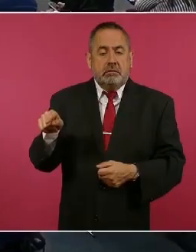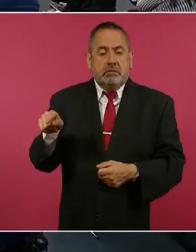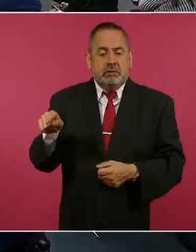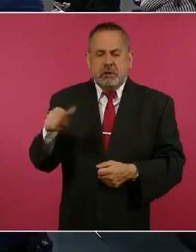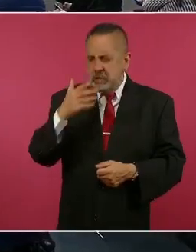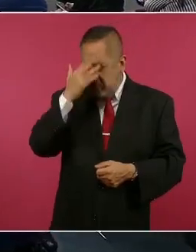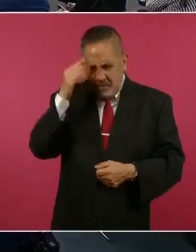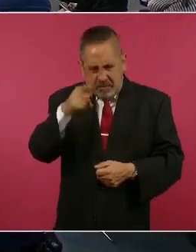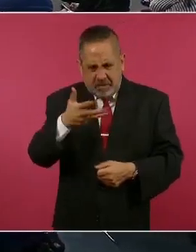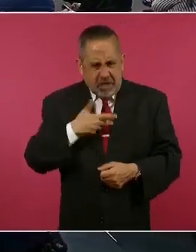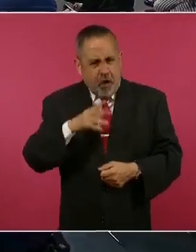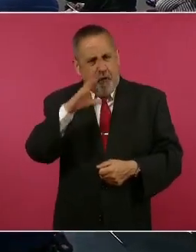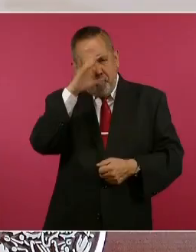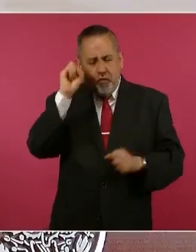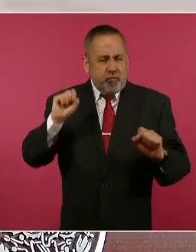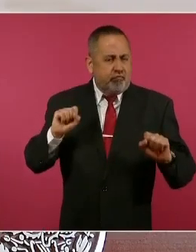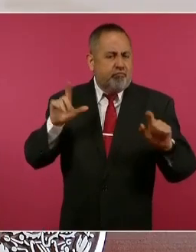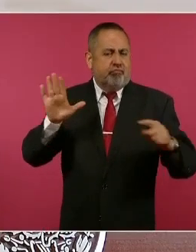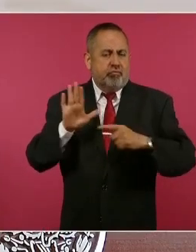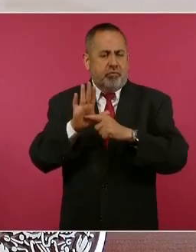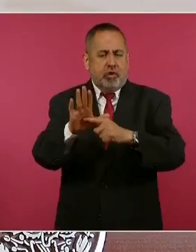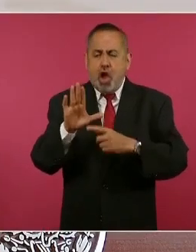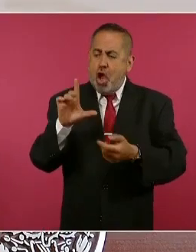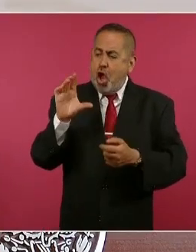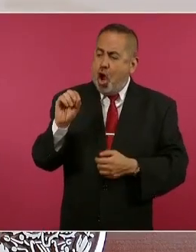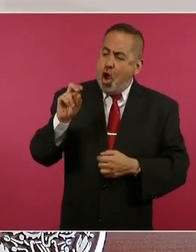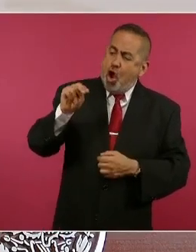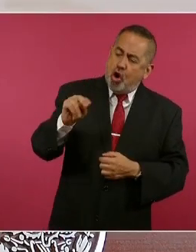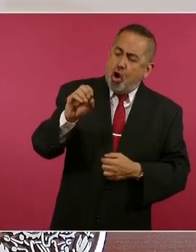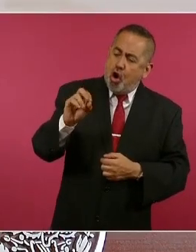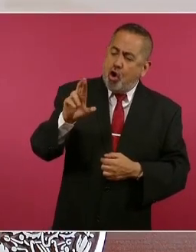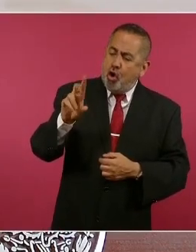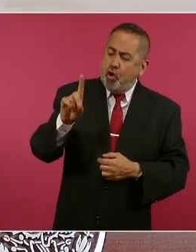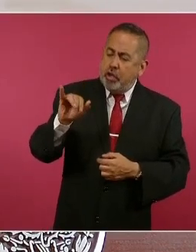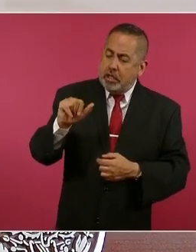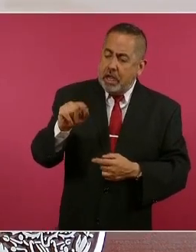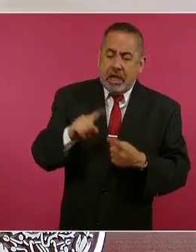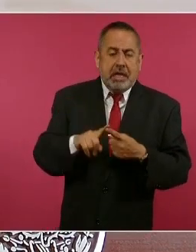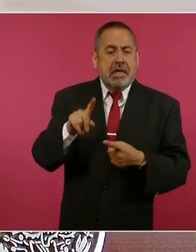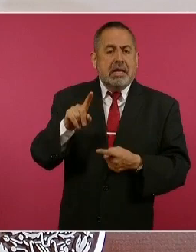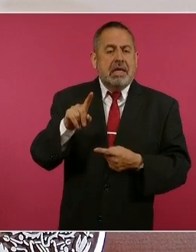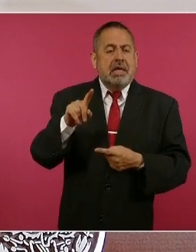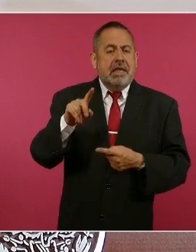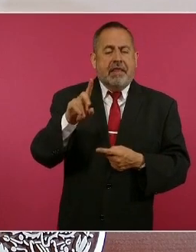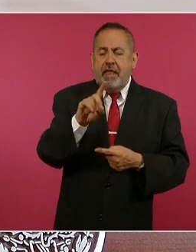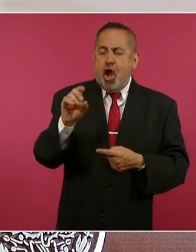No sé si tienes una foto ahí del puente de la Concordia y de Rizo de Oro